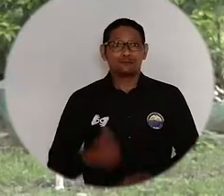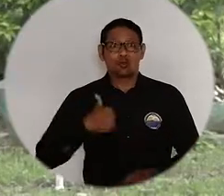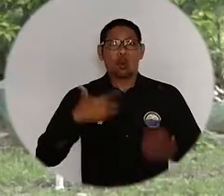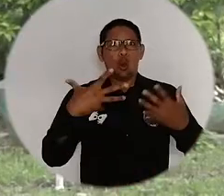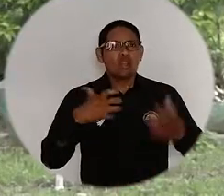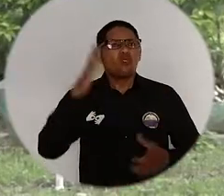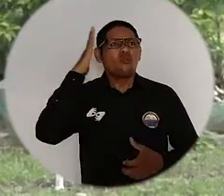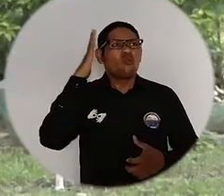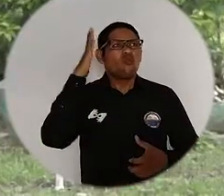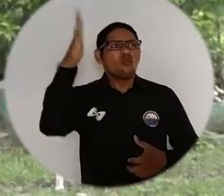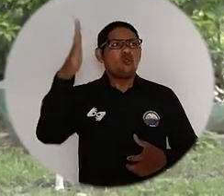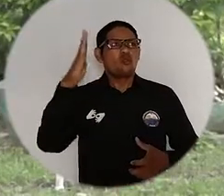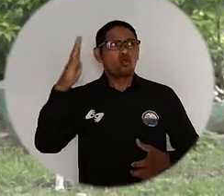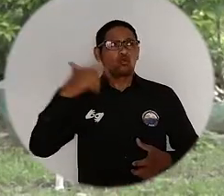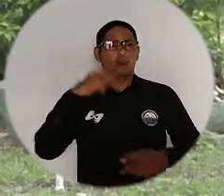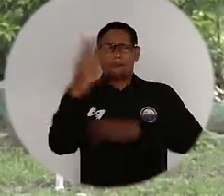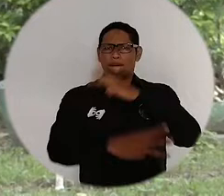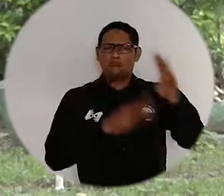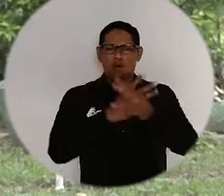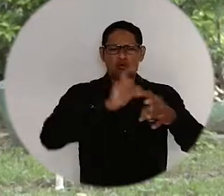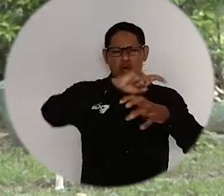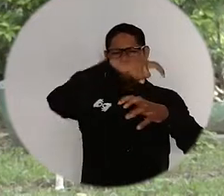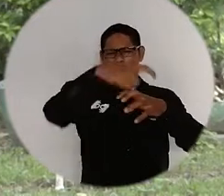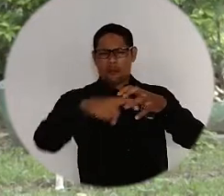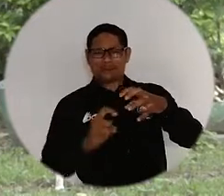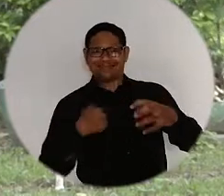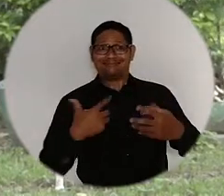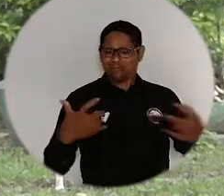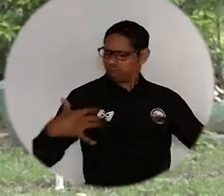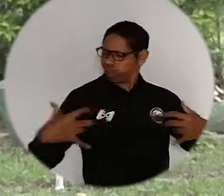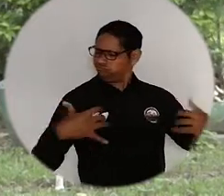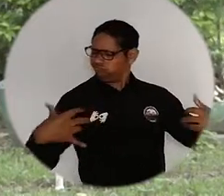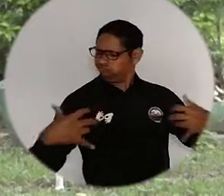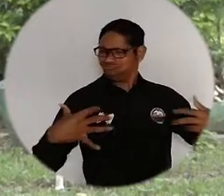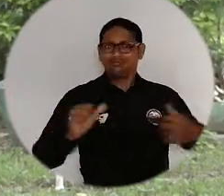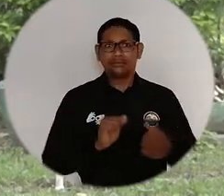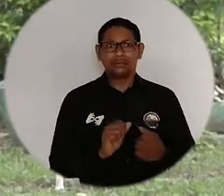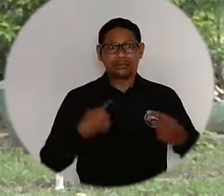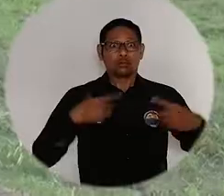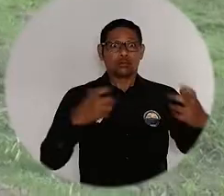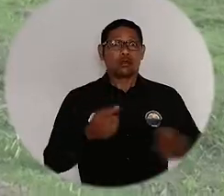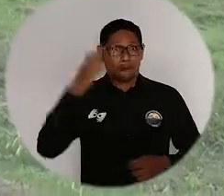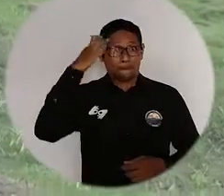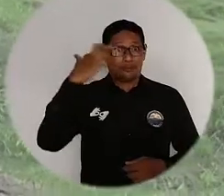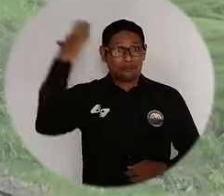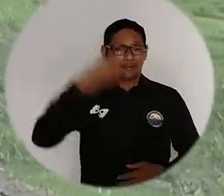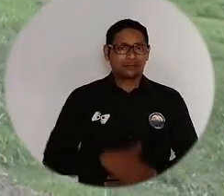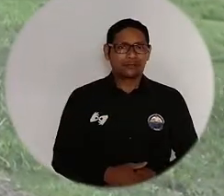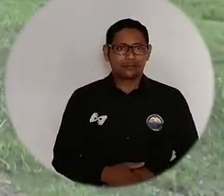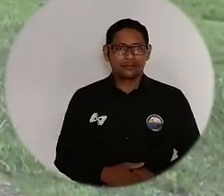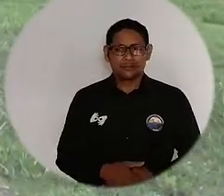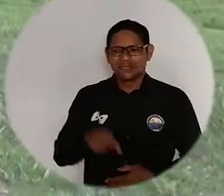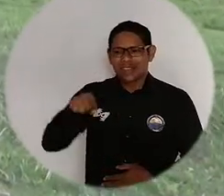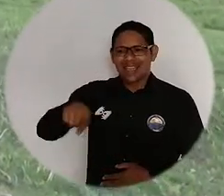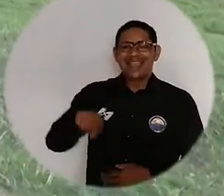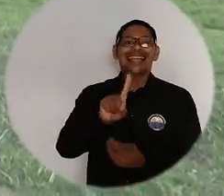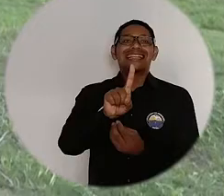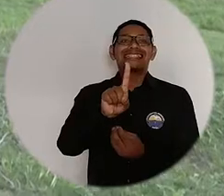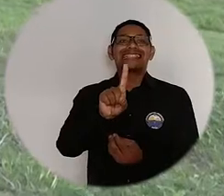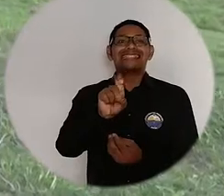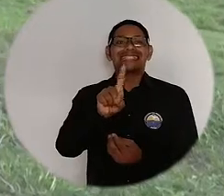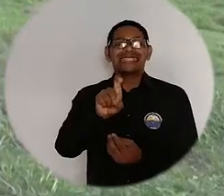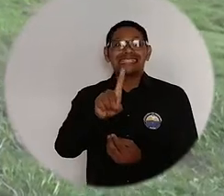dinero que recuerda todo el mundo y que también quiero ser un profesional santiago cursa sexto grado y es